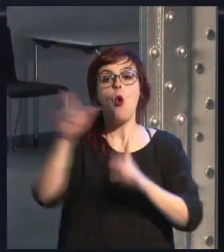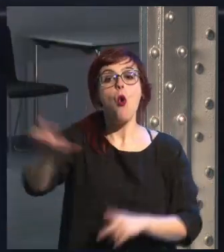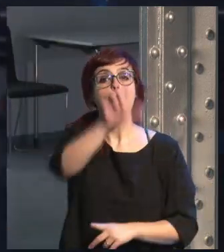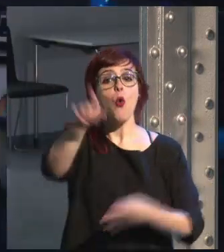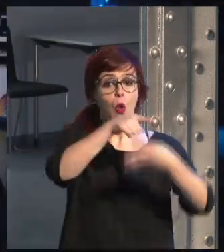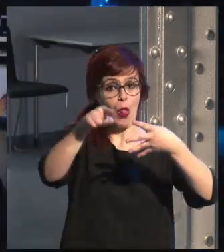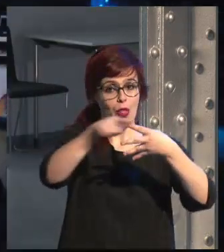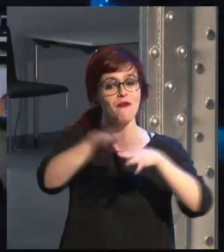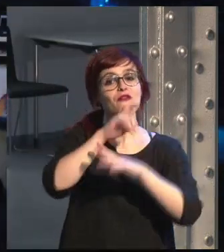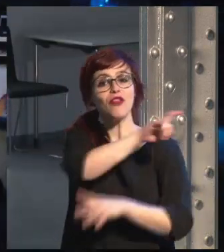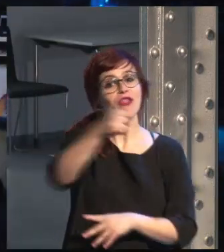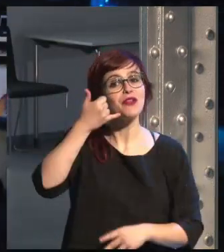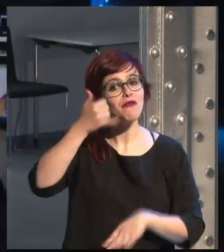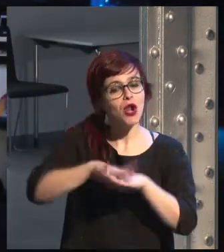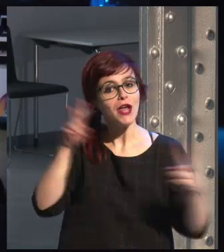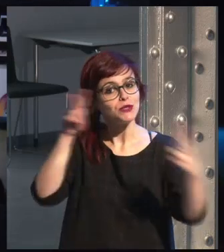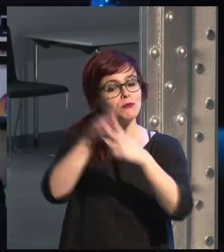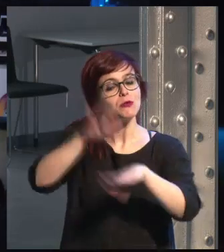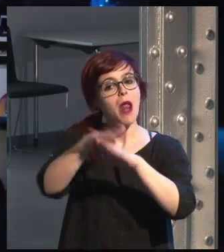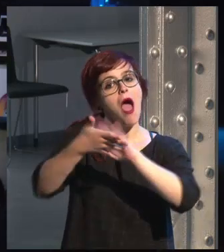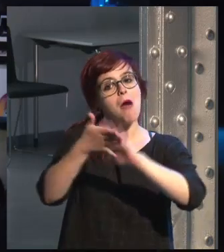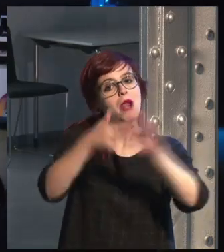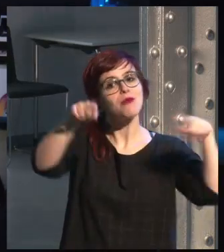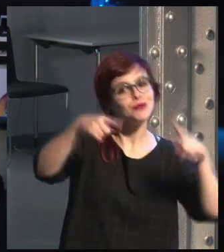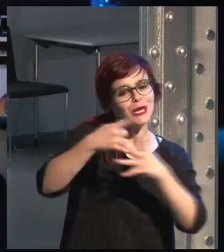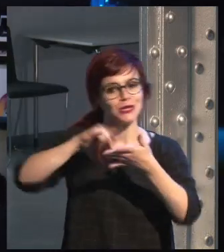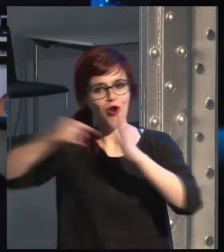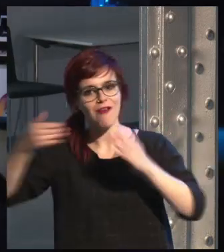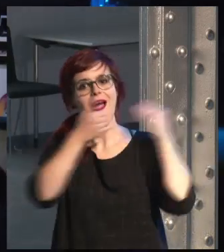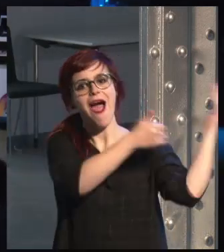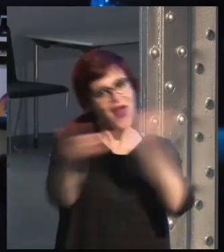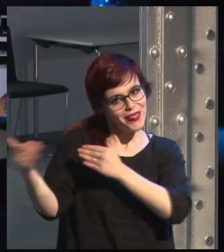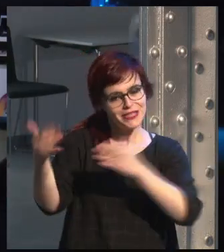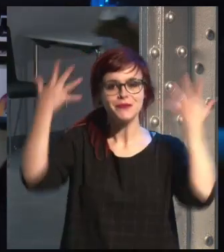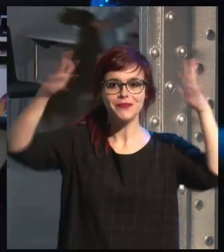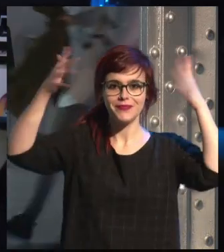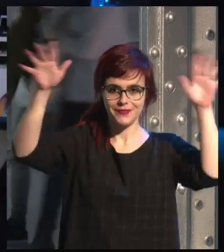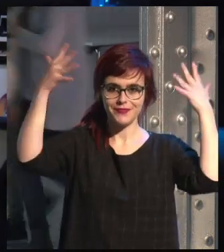de julio aquí en Fundación Telefónica para hablar de música y de tecnología. Muchísimas gracias a todos.